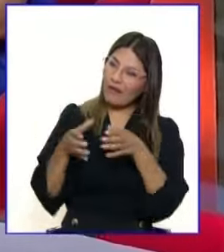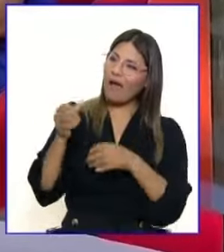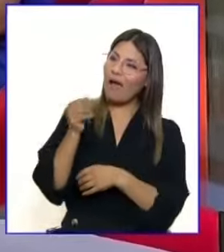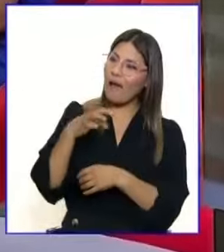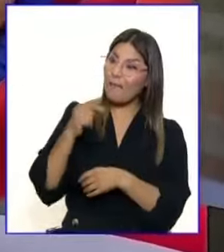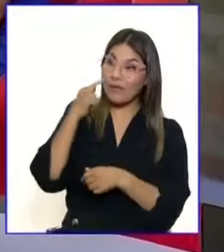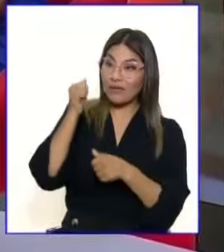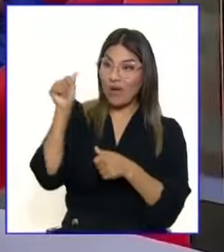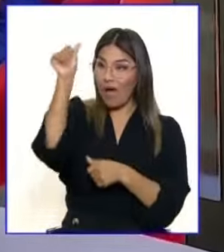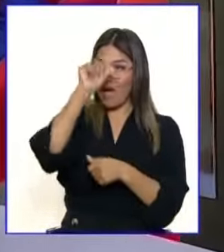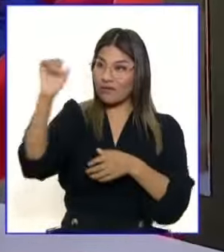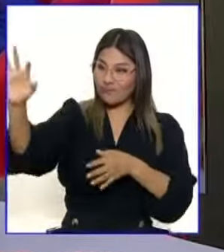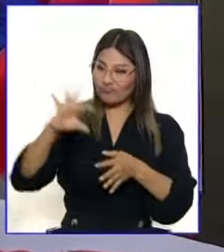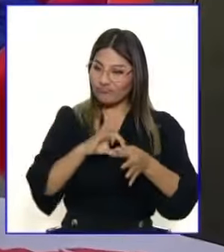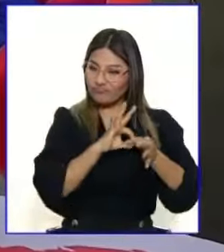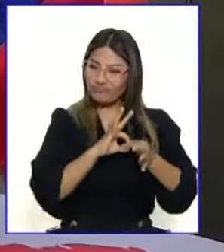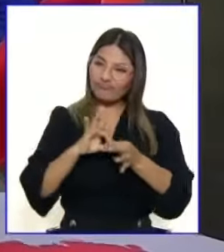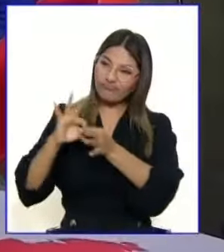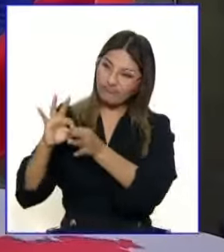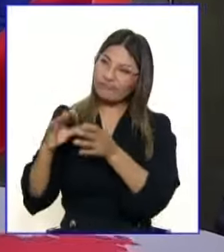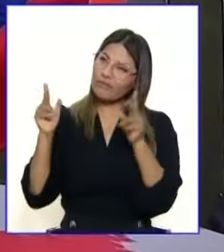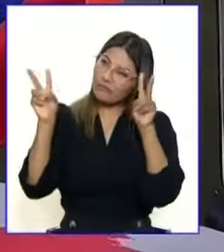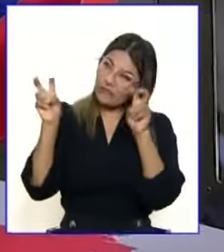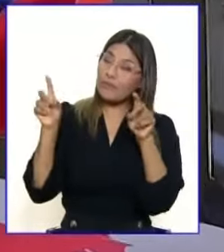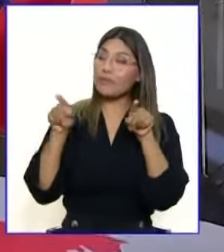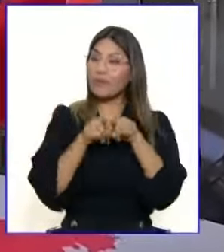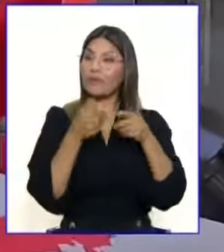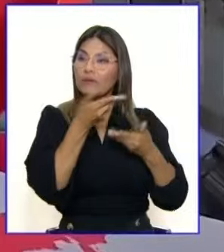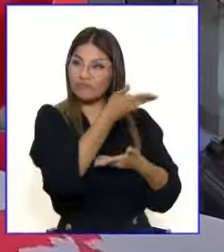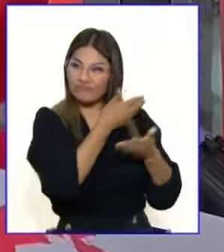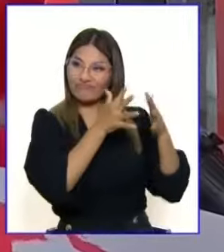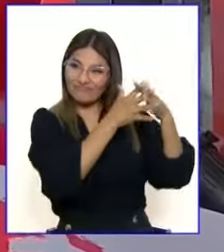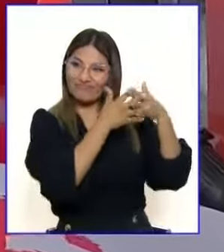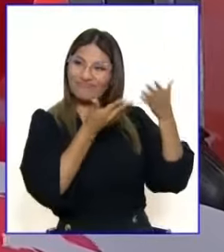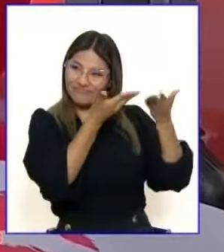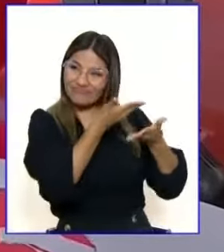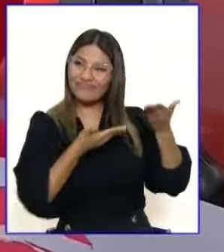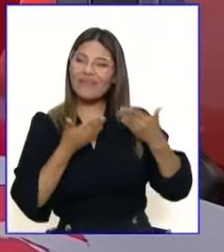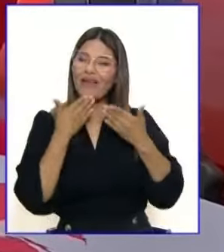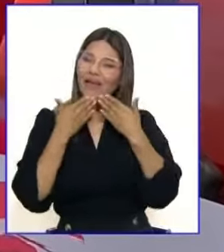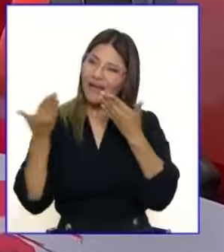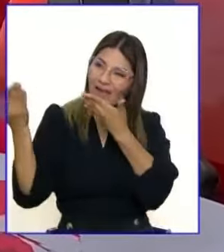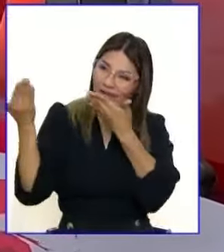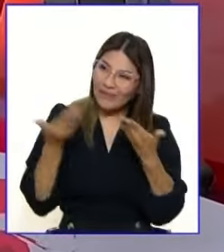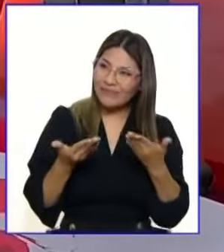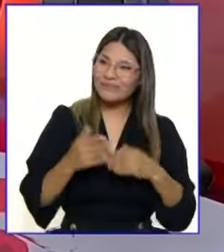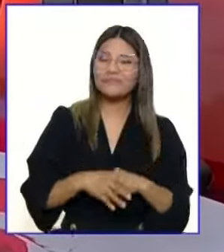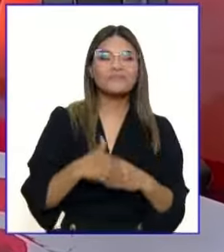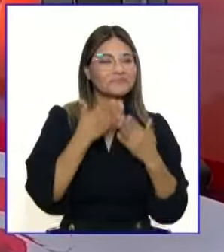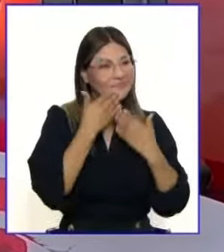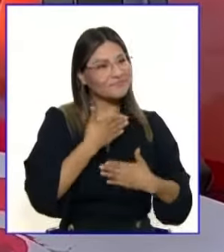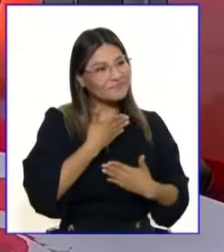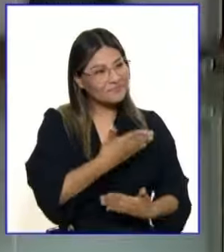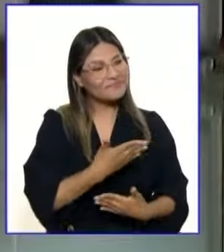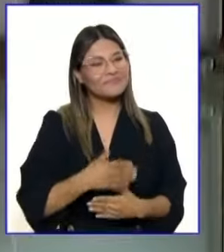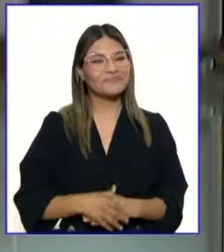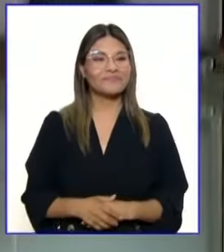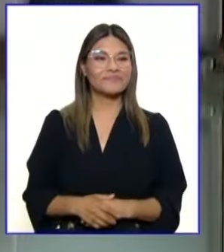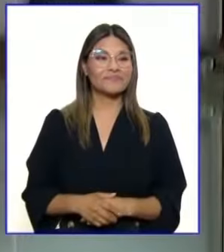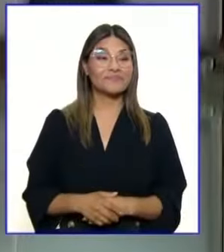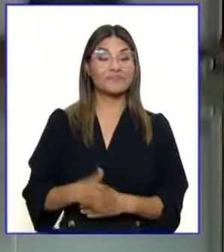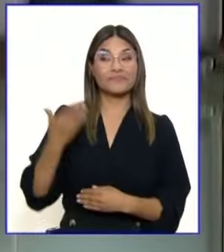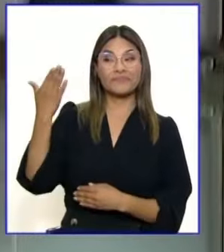del Asia-Pacífico y también, por supuesto, en relación con nuestra región. Muchísimas gracias por haber estado en Asia-Pacífico 2024. Gracias. Ha